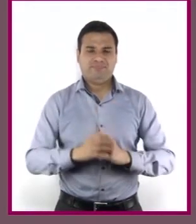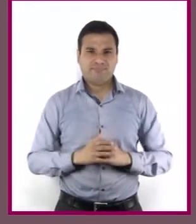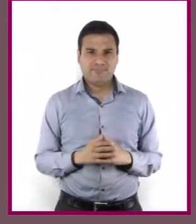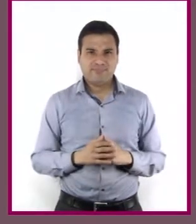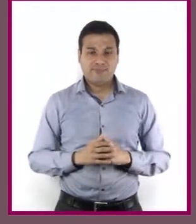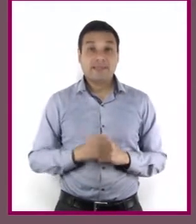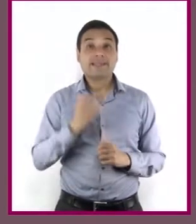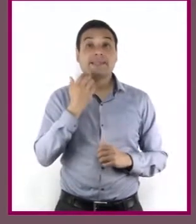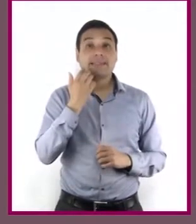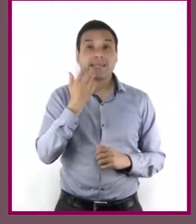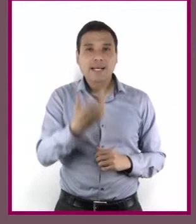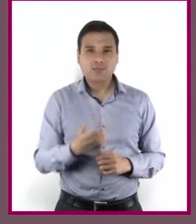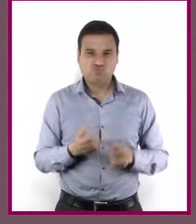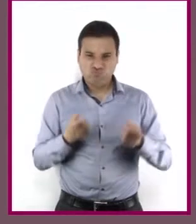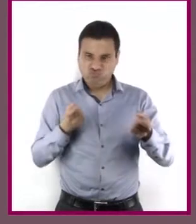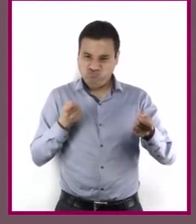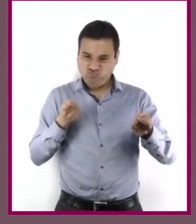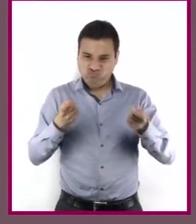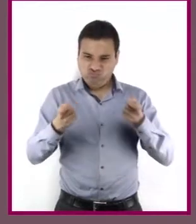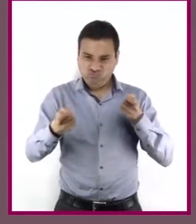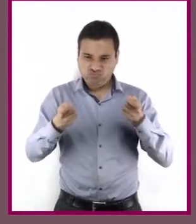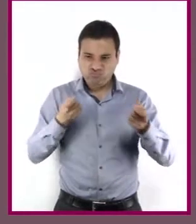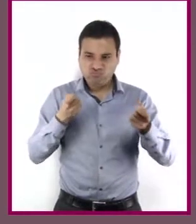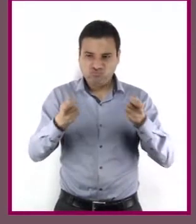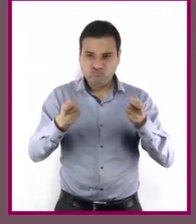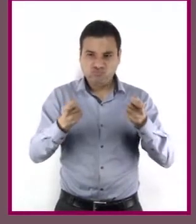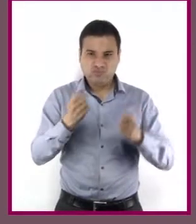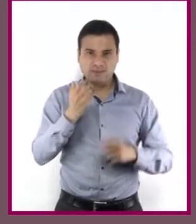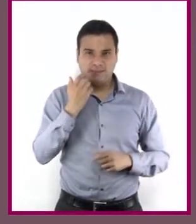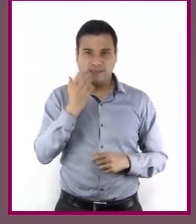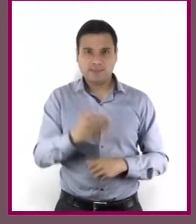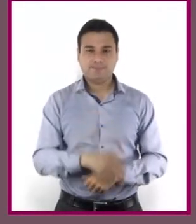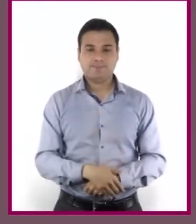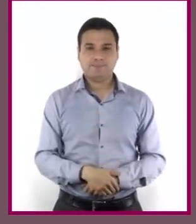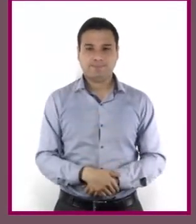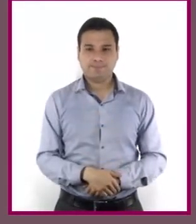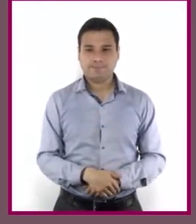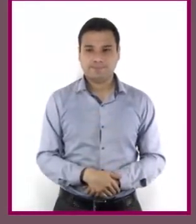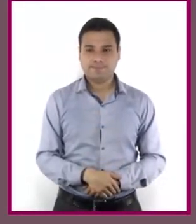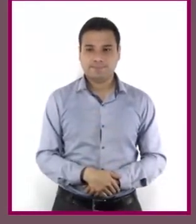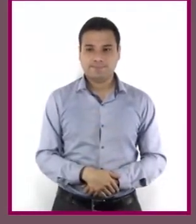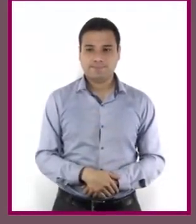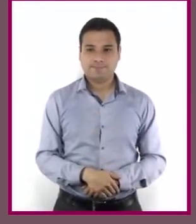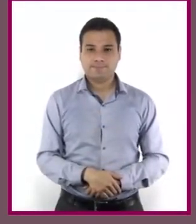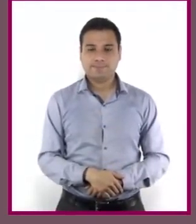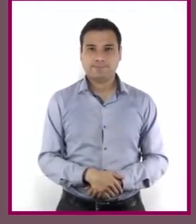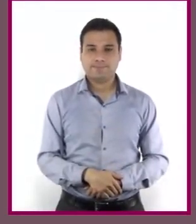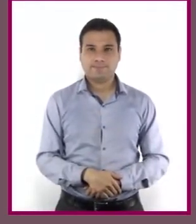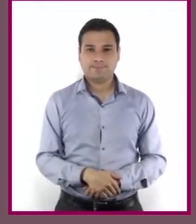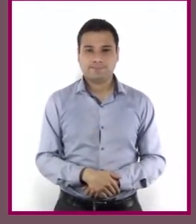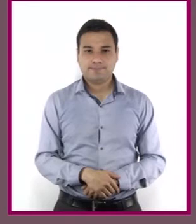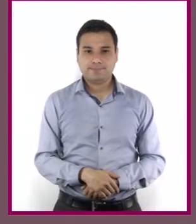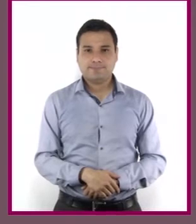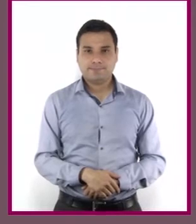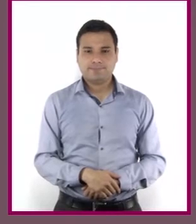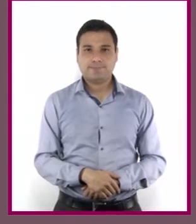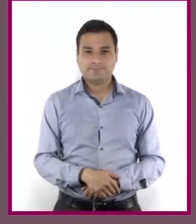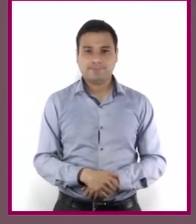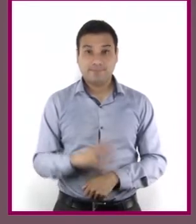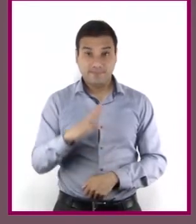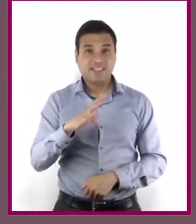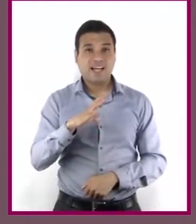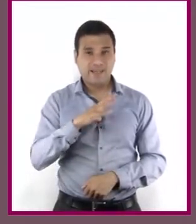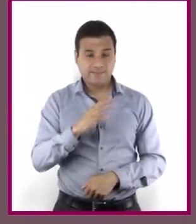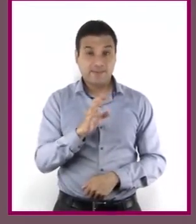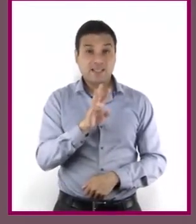deseaban mantener sus privilegios frente a la población nativa. Se aprobaron